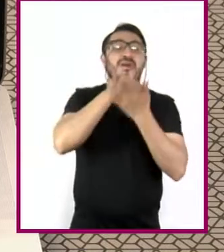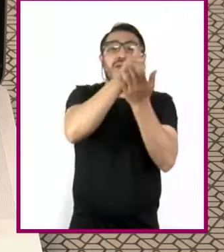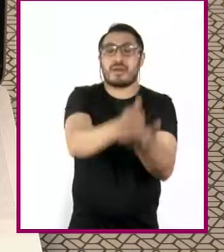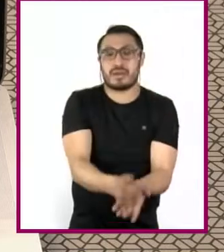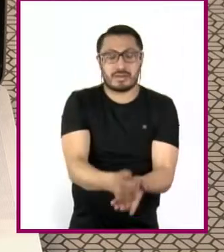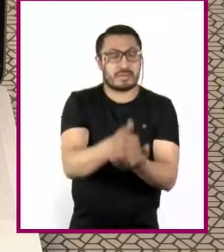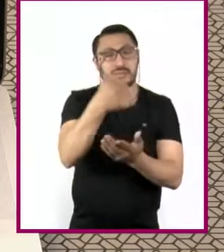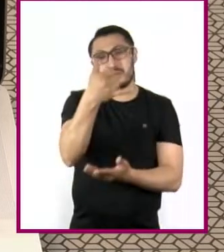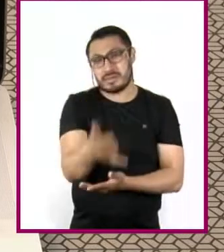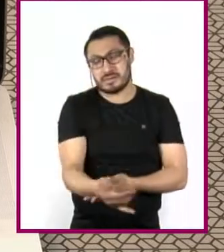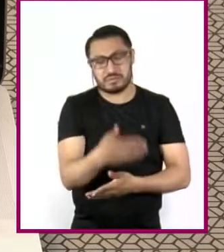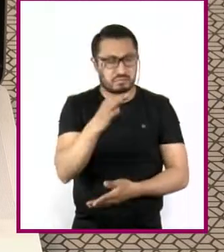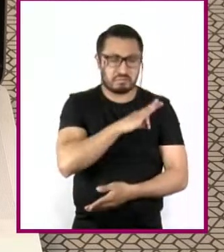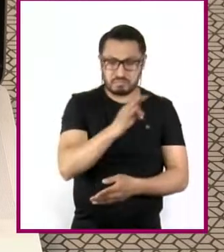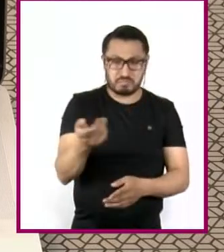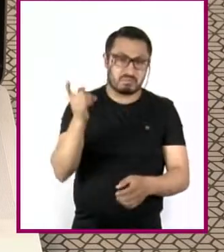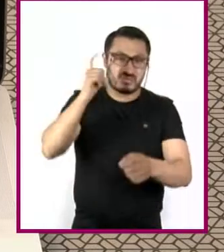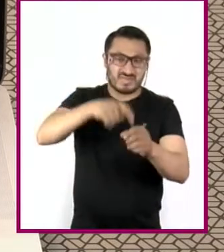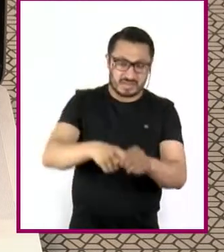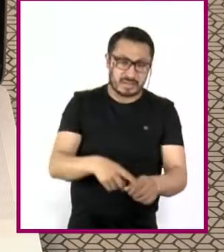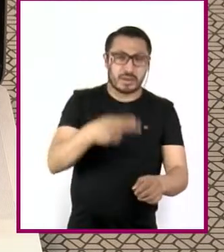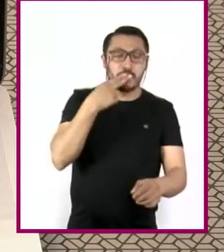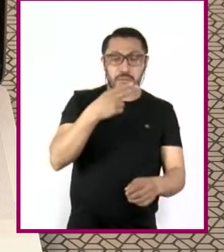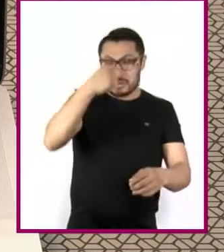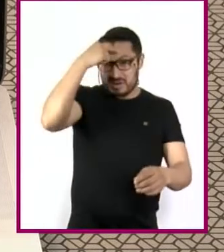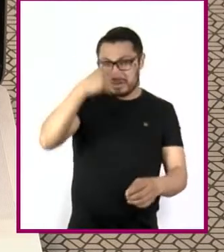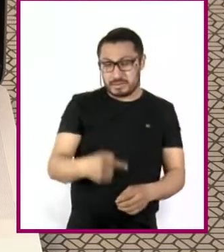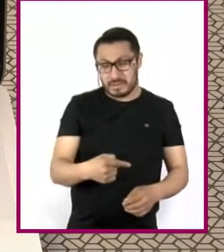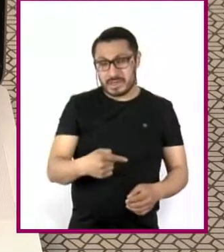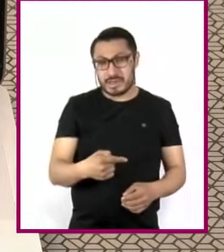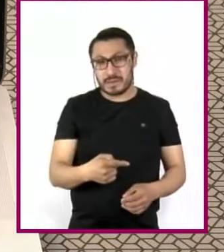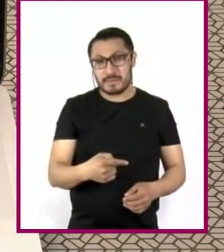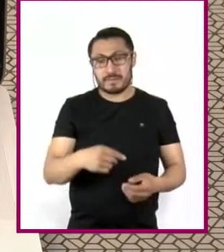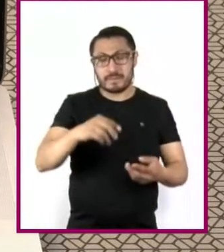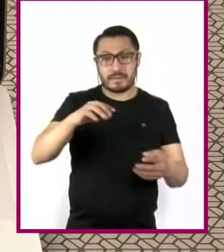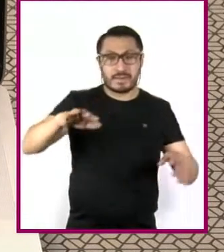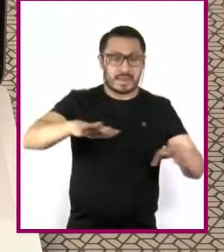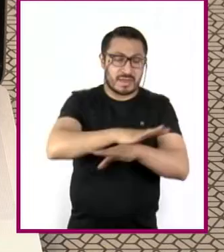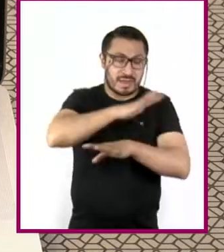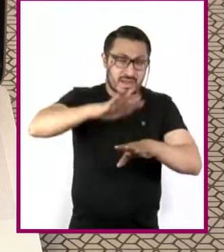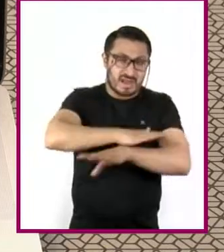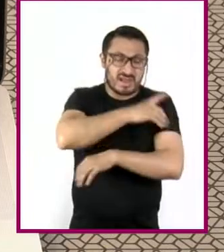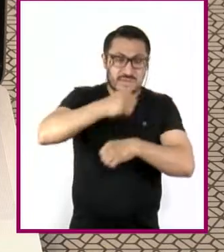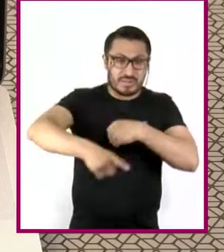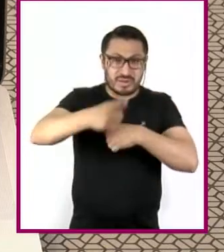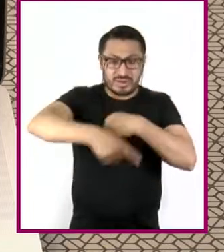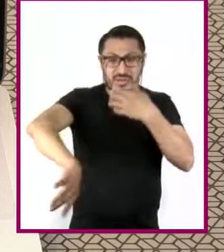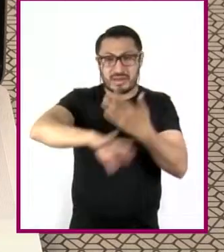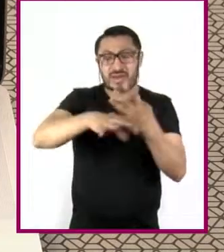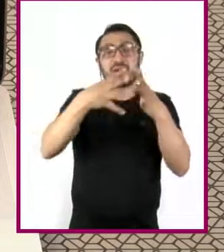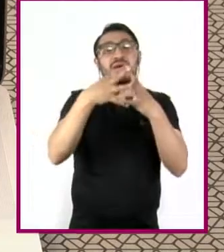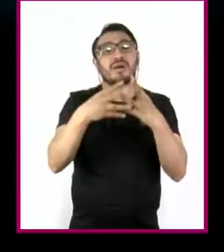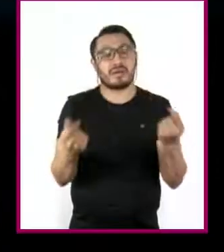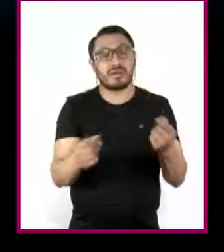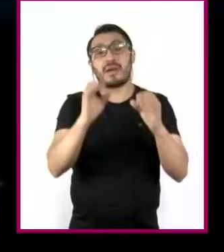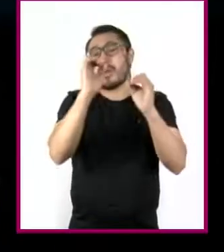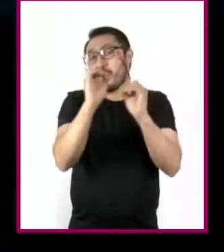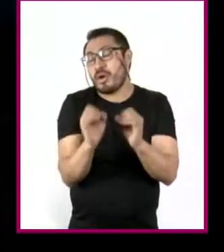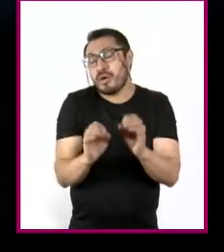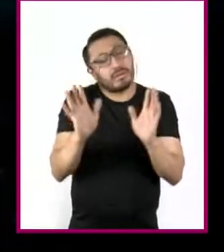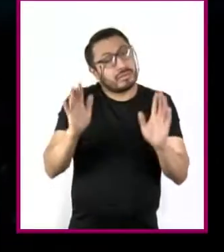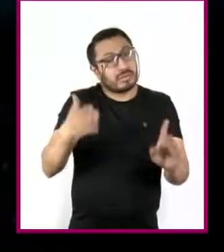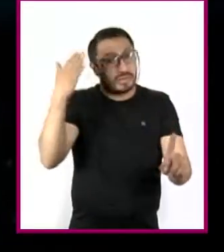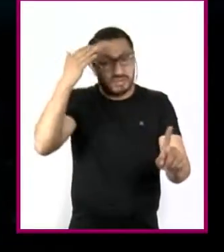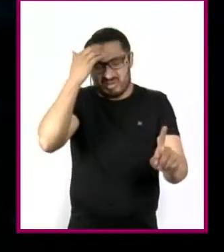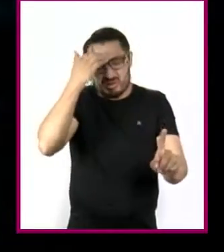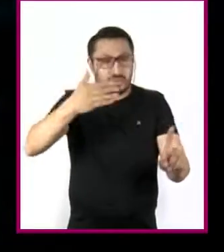poder usarlos como trazadores ambientales y poder revertir un poco o conocer al menos el fenómeno de impacto